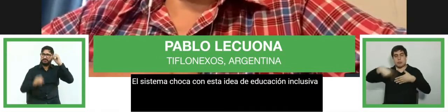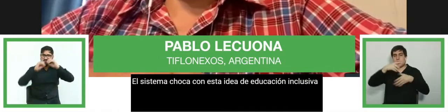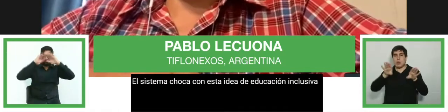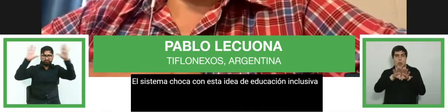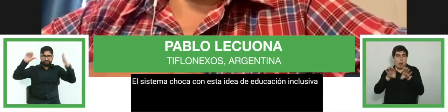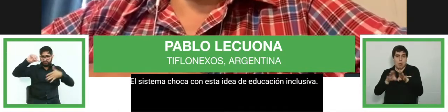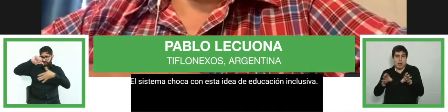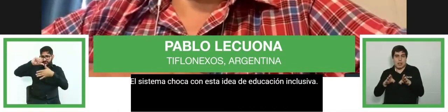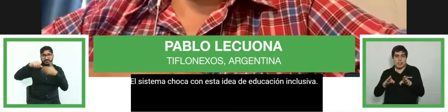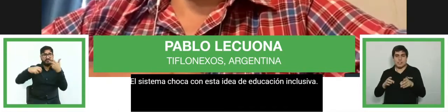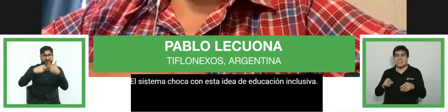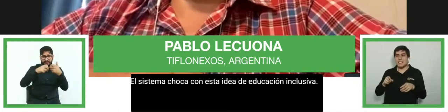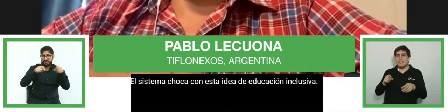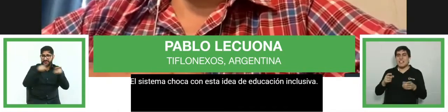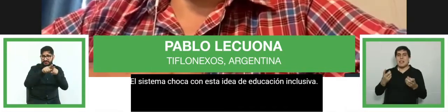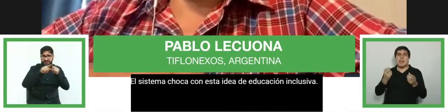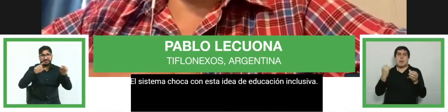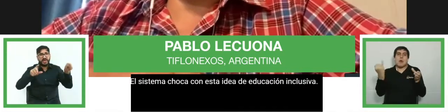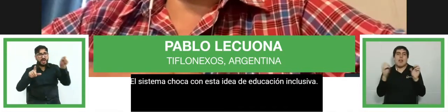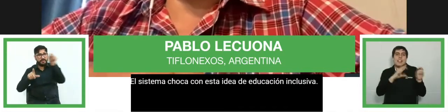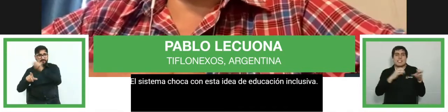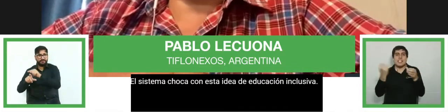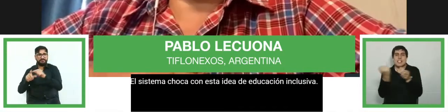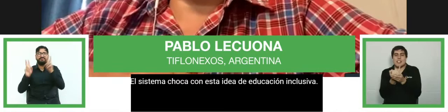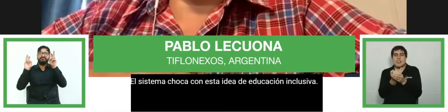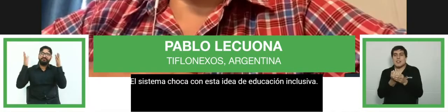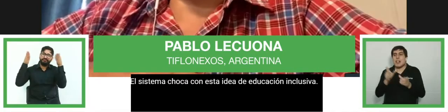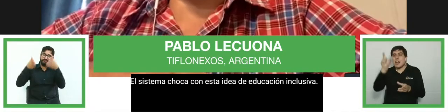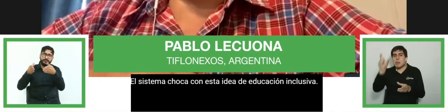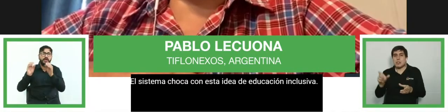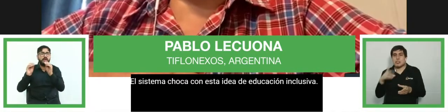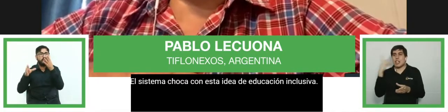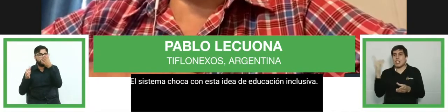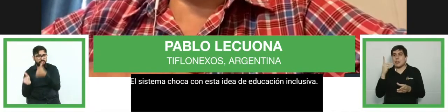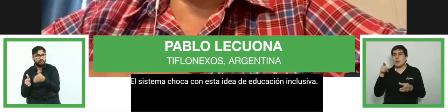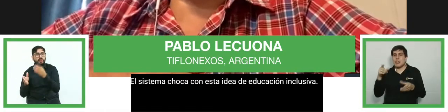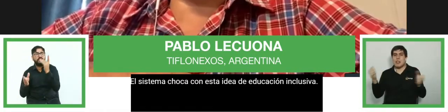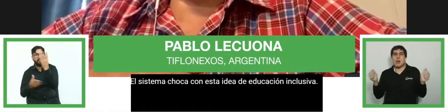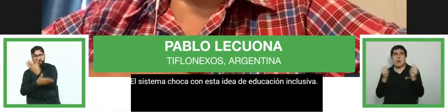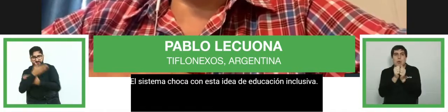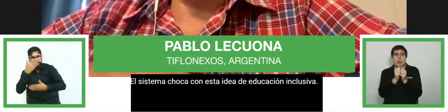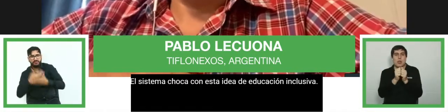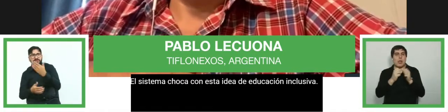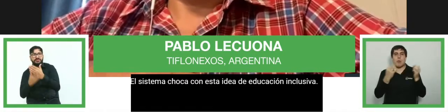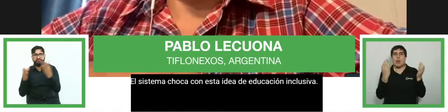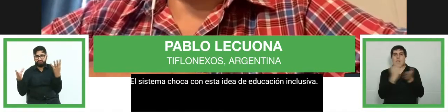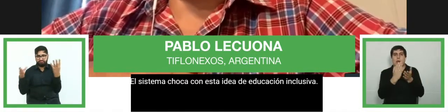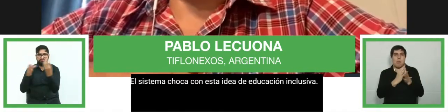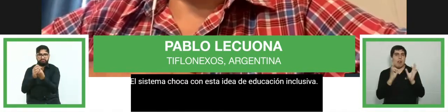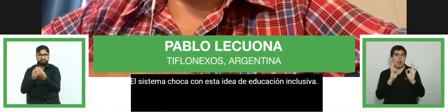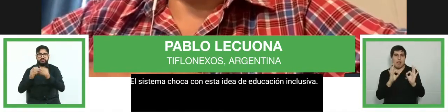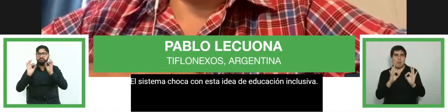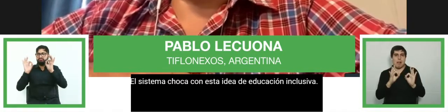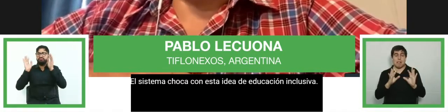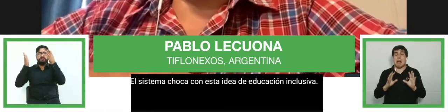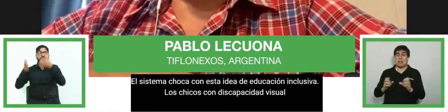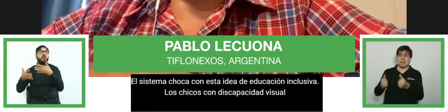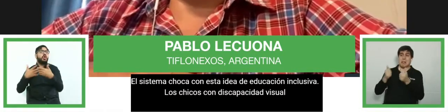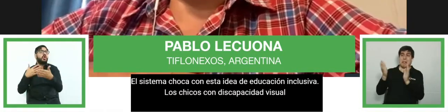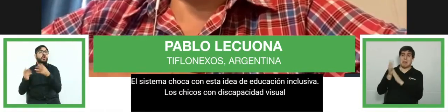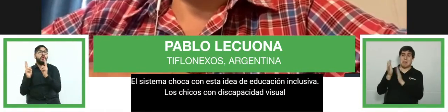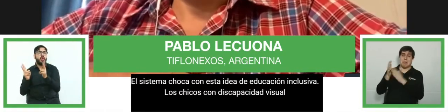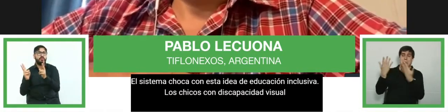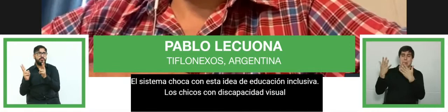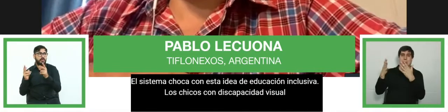educación inclusiva es que los chicos y chicas con discapacidad visual o con discapacidad estén en la escuela regular. Fantástico, pero estar en la